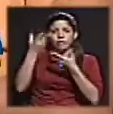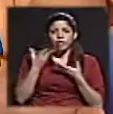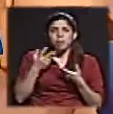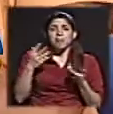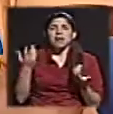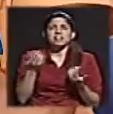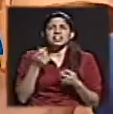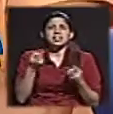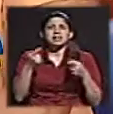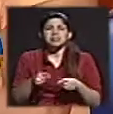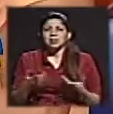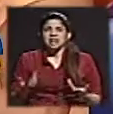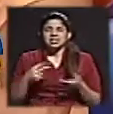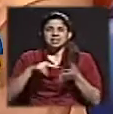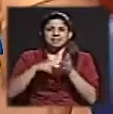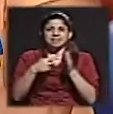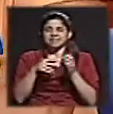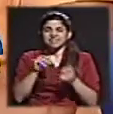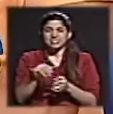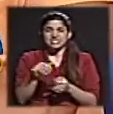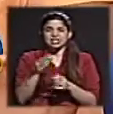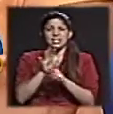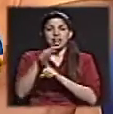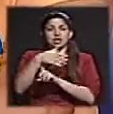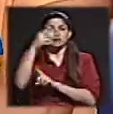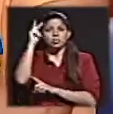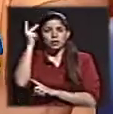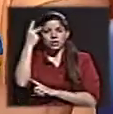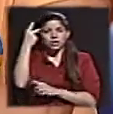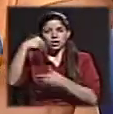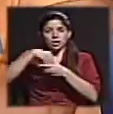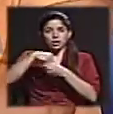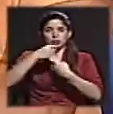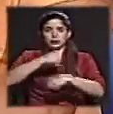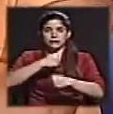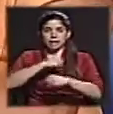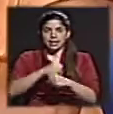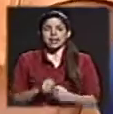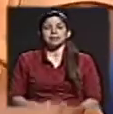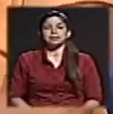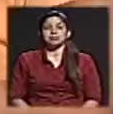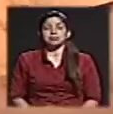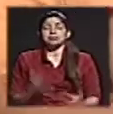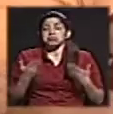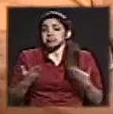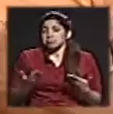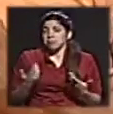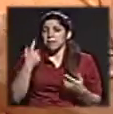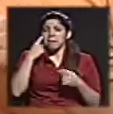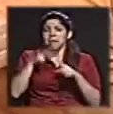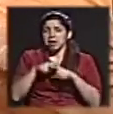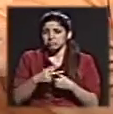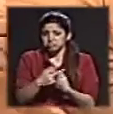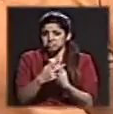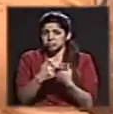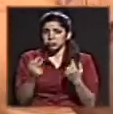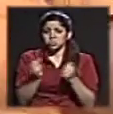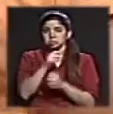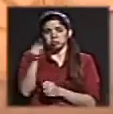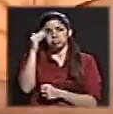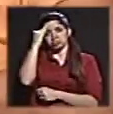qué se trata, de qué es esto acoso político en las municipalidades. Quizá para introducir, como